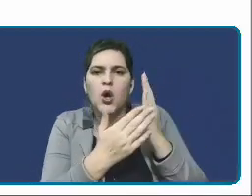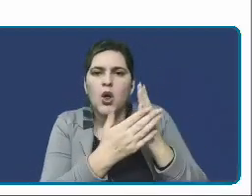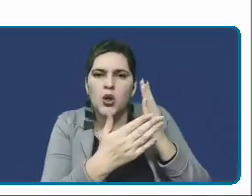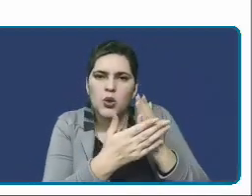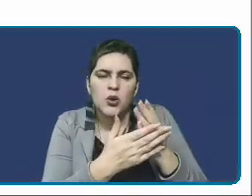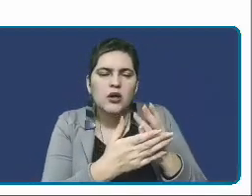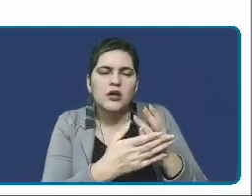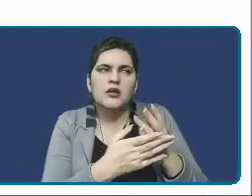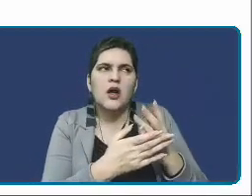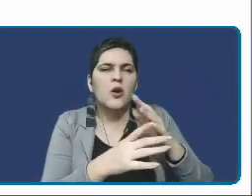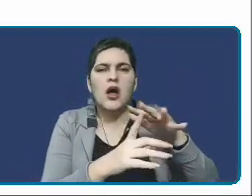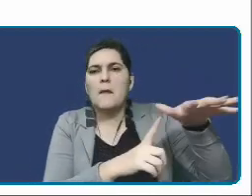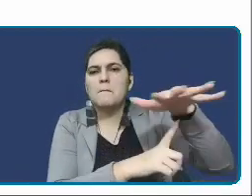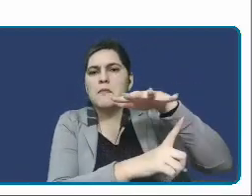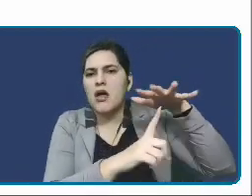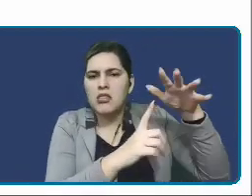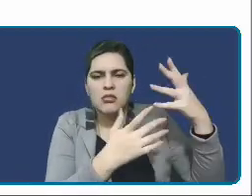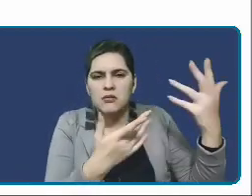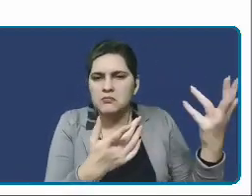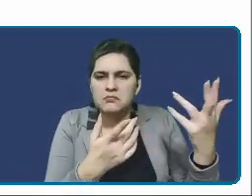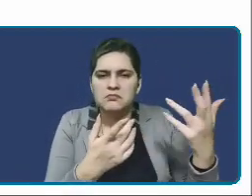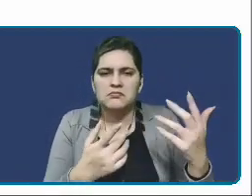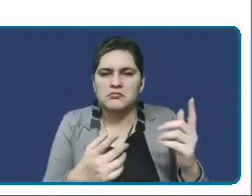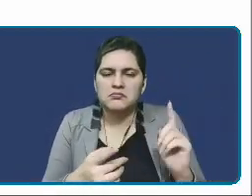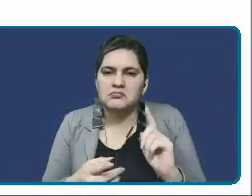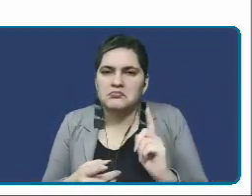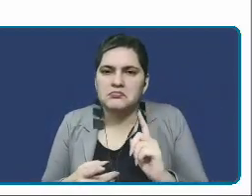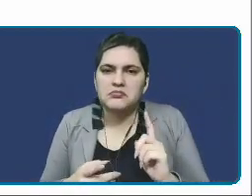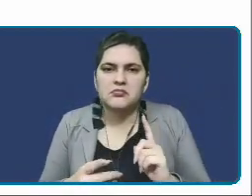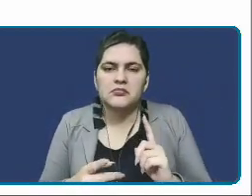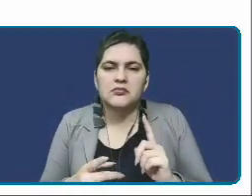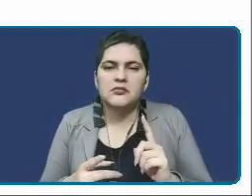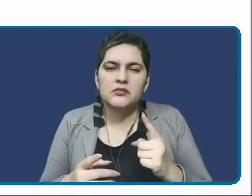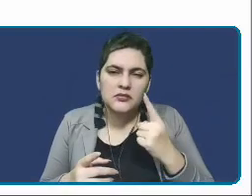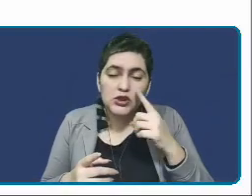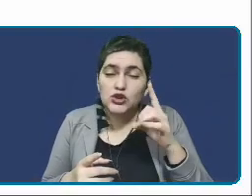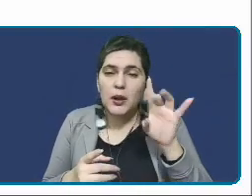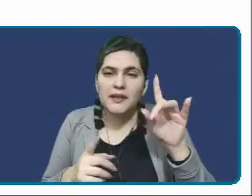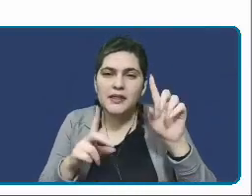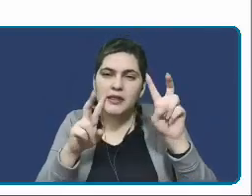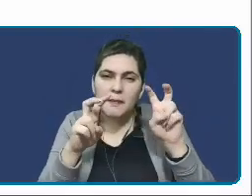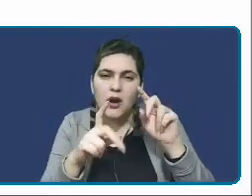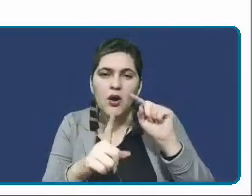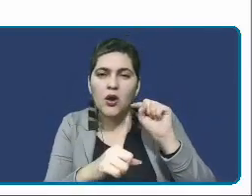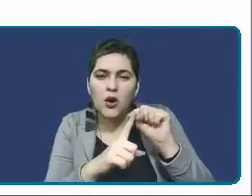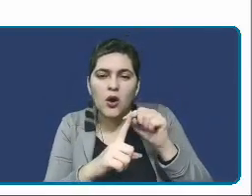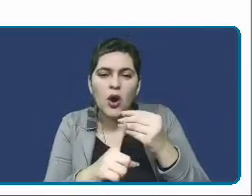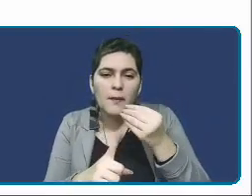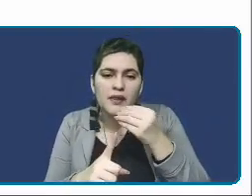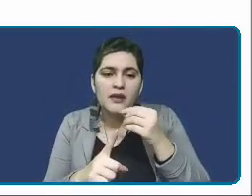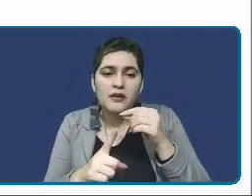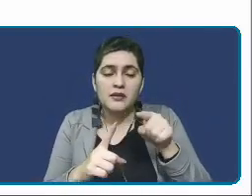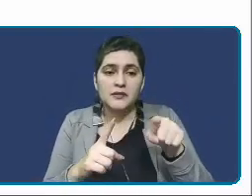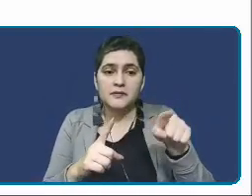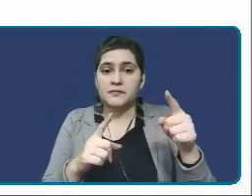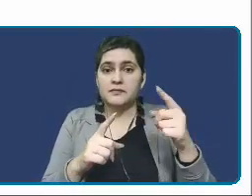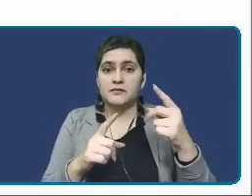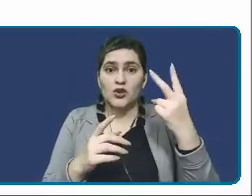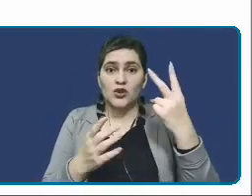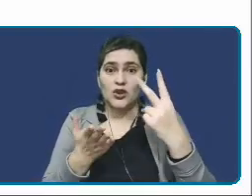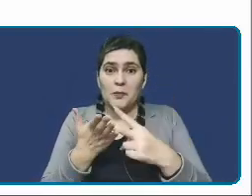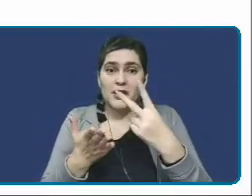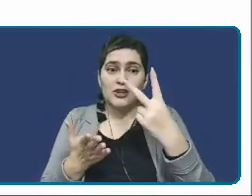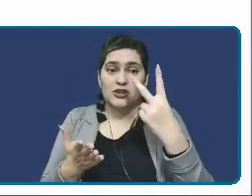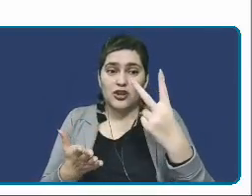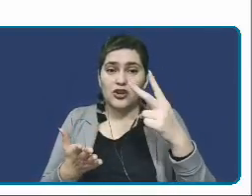ambiental. Entonces, finalmente, de todas esas 2.283 publicaciones se logró quedar con 27 que cumplían todos los